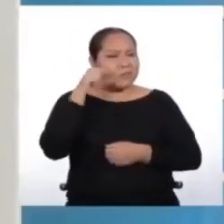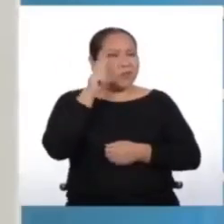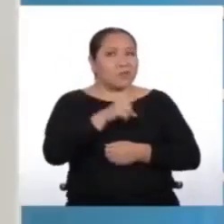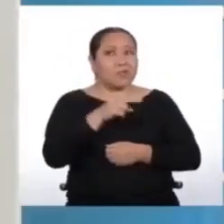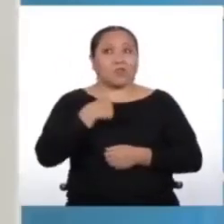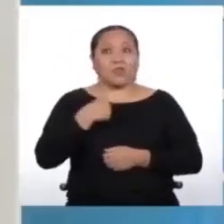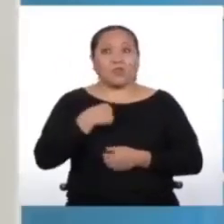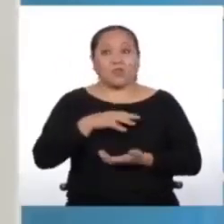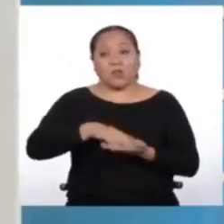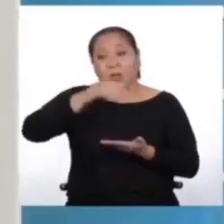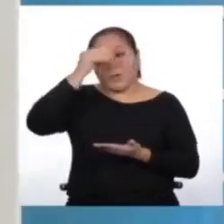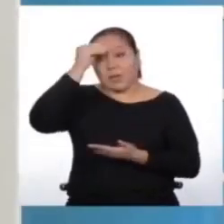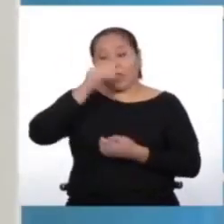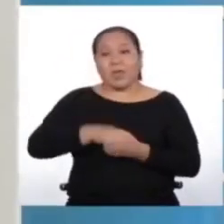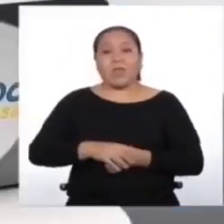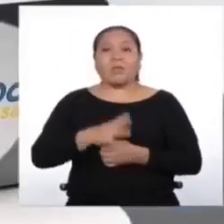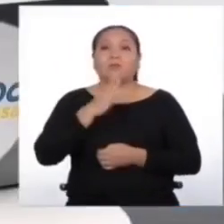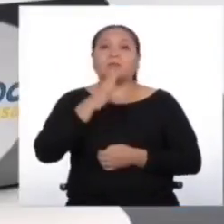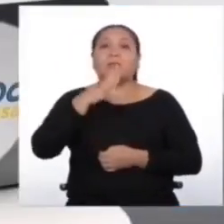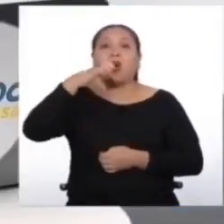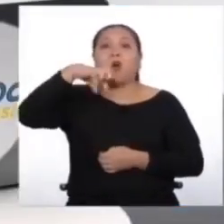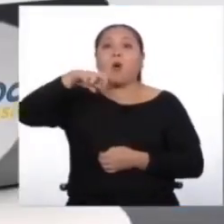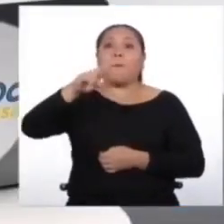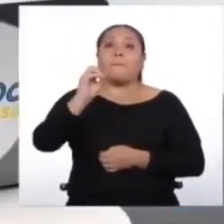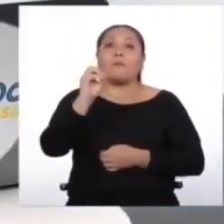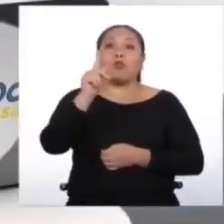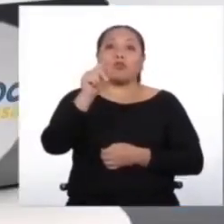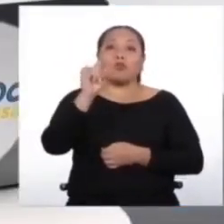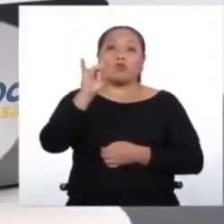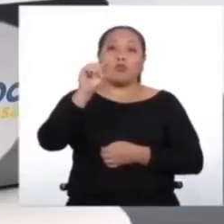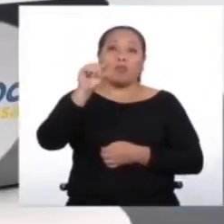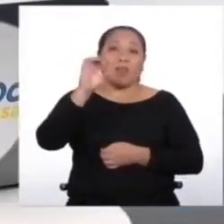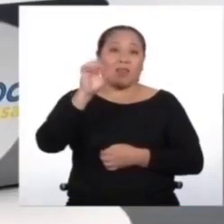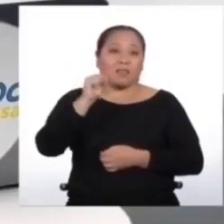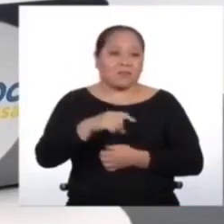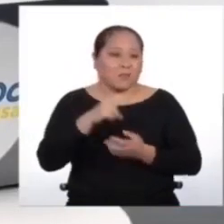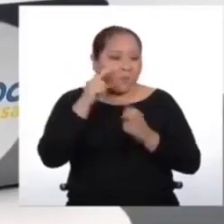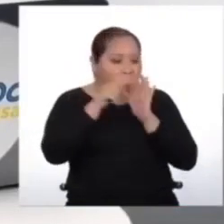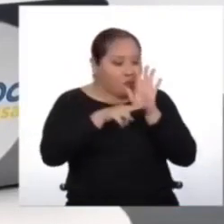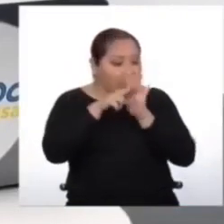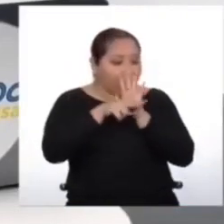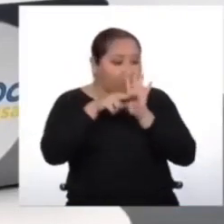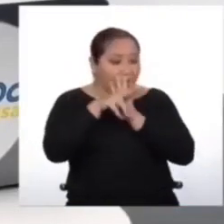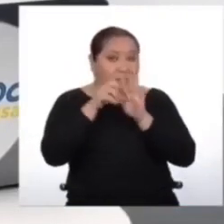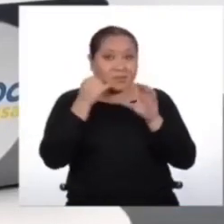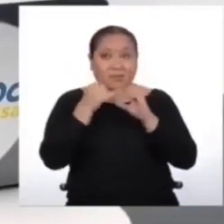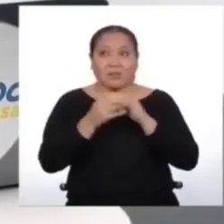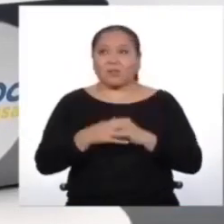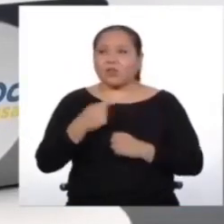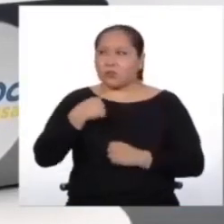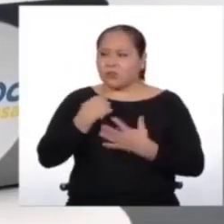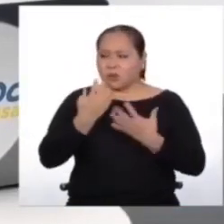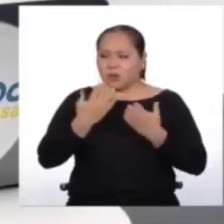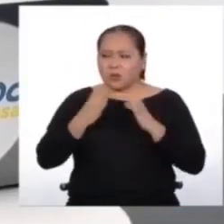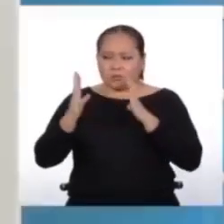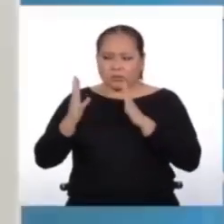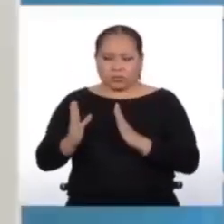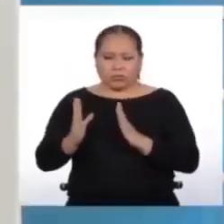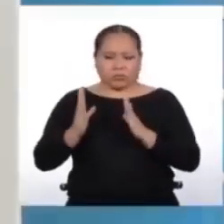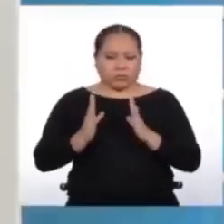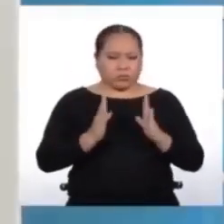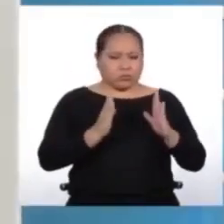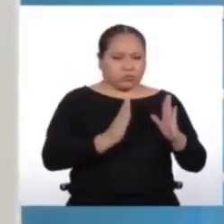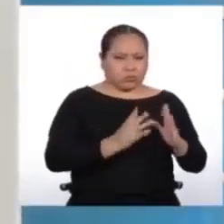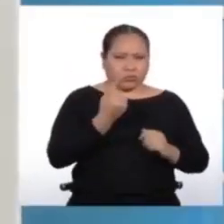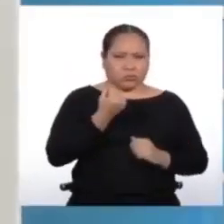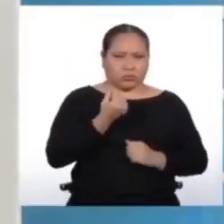aprendiendo portugués con videos en internet. Bueno, yo quiero aprovechar para ser una persona un poco más ordenada con el dinero.